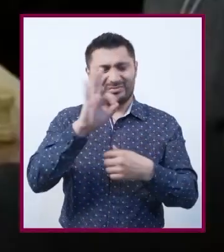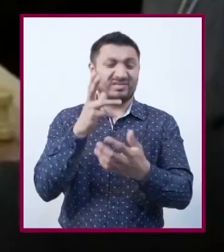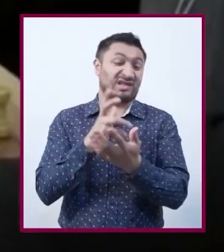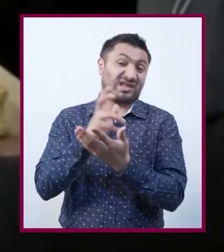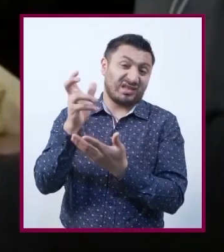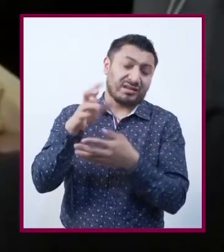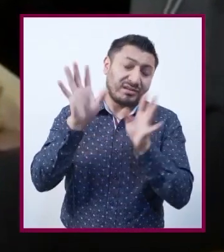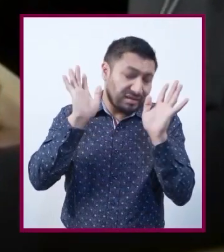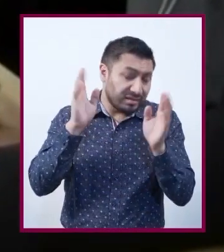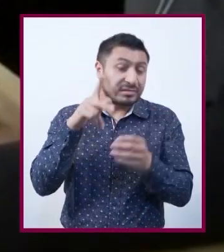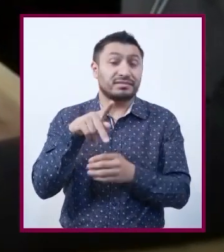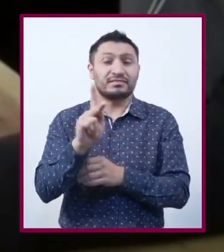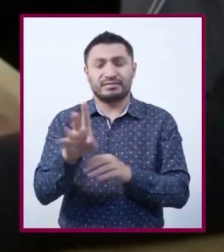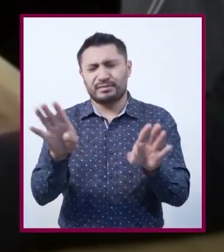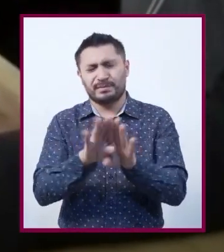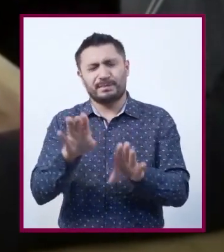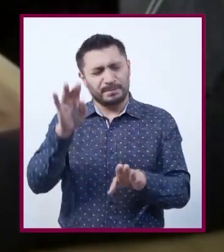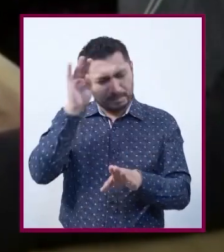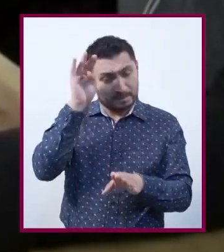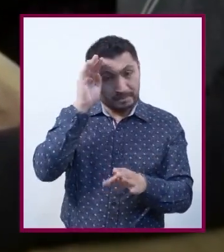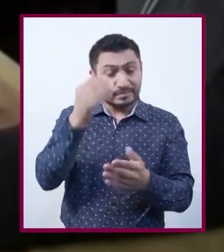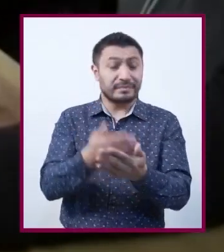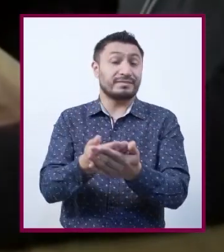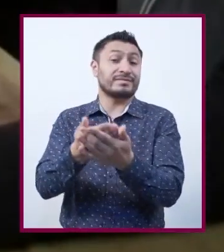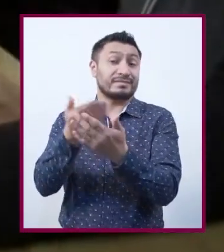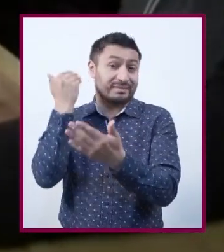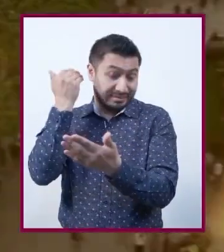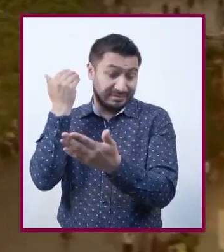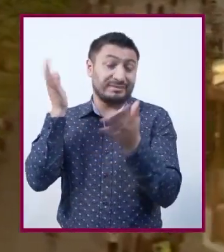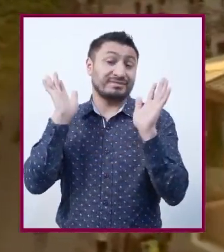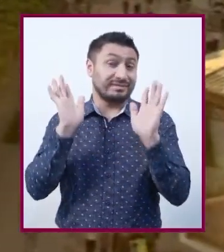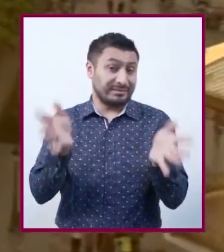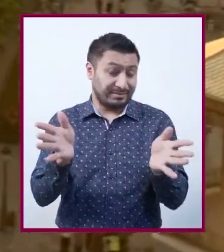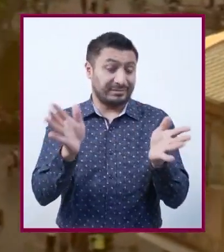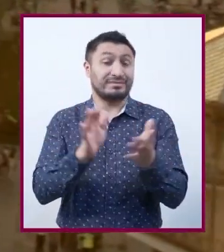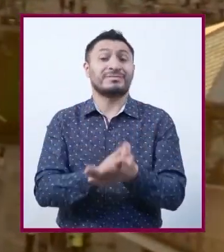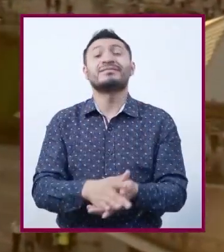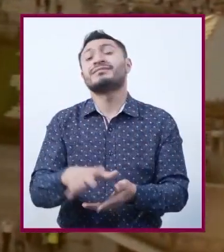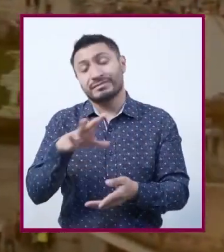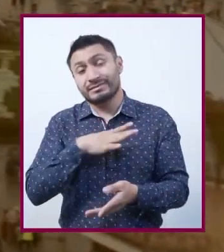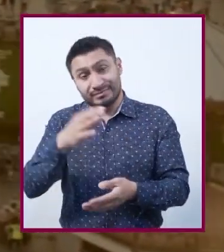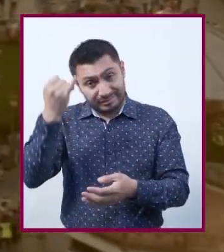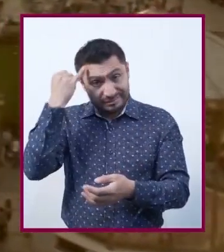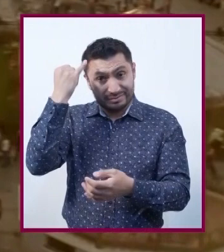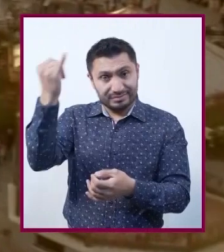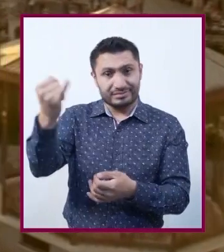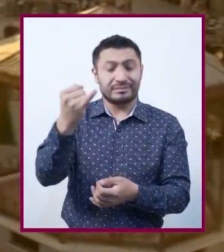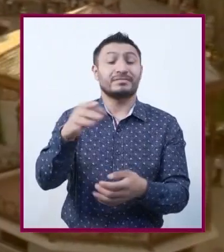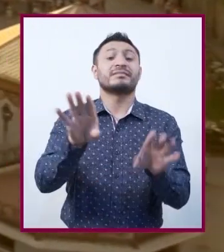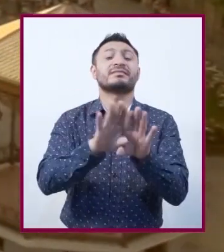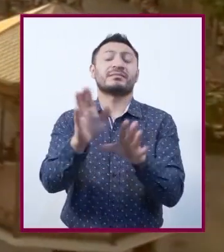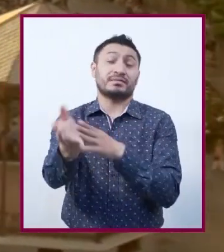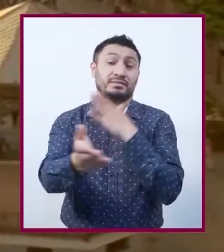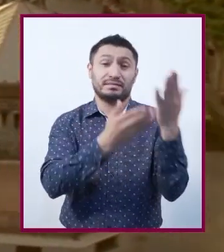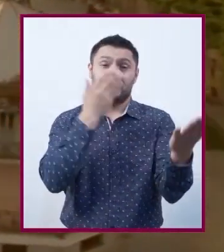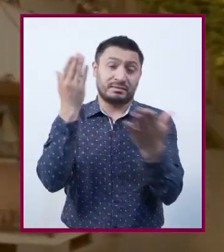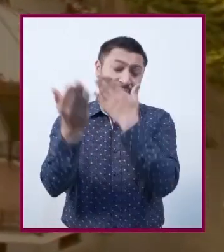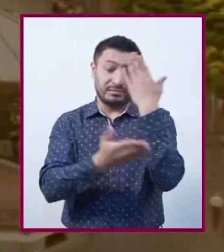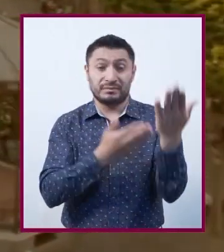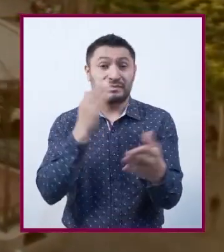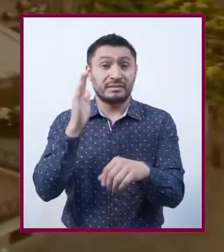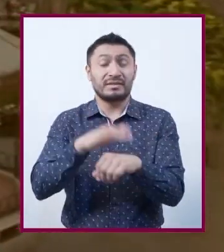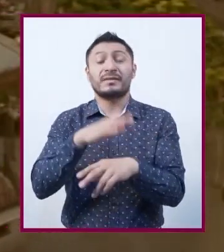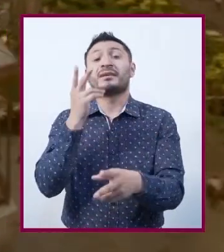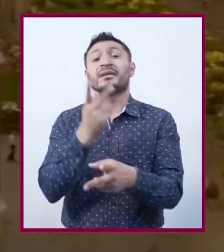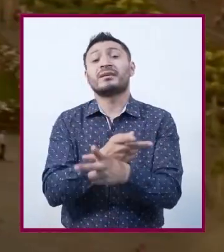el asunto, pero podemos pensar que desde la época quijotesca ya existía la idea de que la formación académica, sobre todo